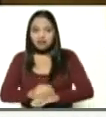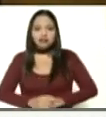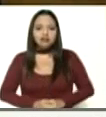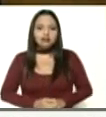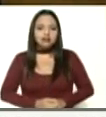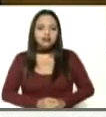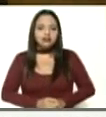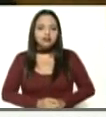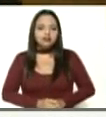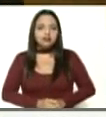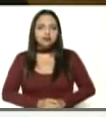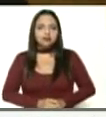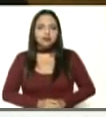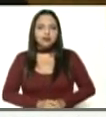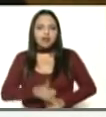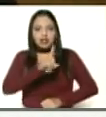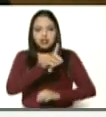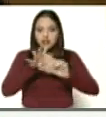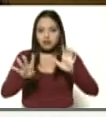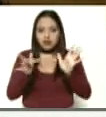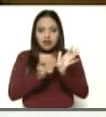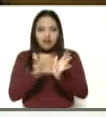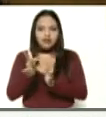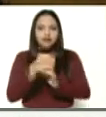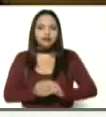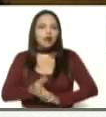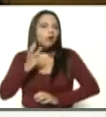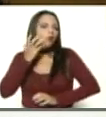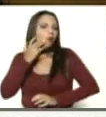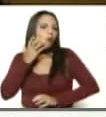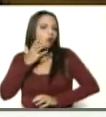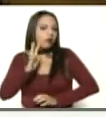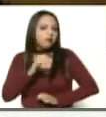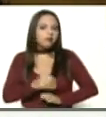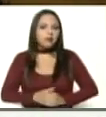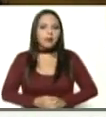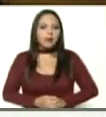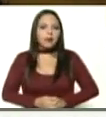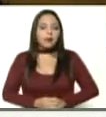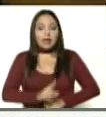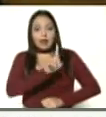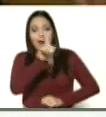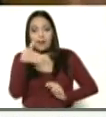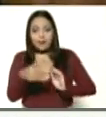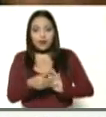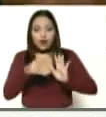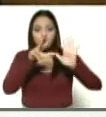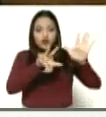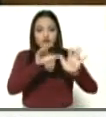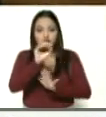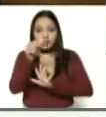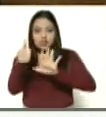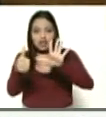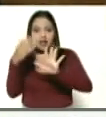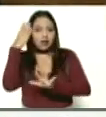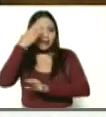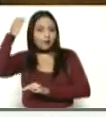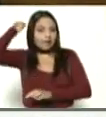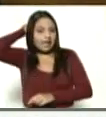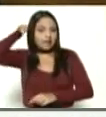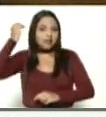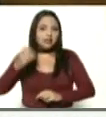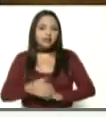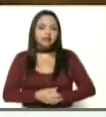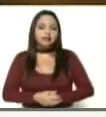al 19 de abril, por ejemplo, 1806, Francisco de Miranda, y allí,